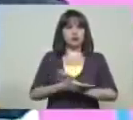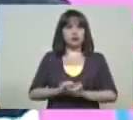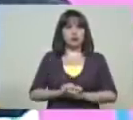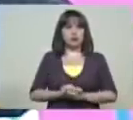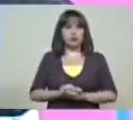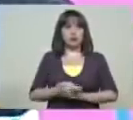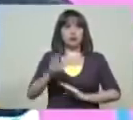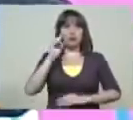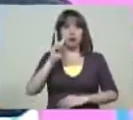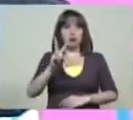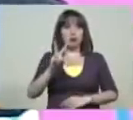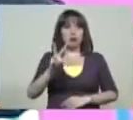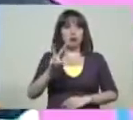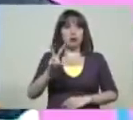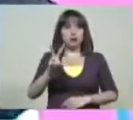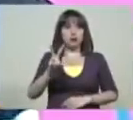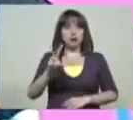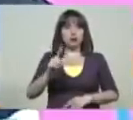mira.